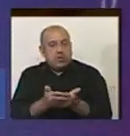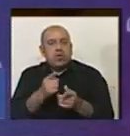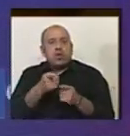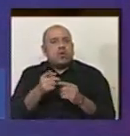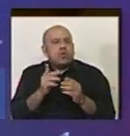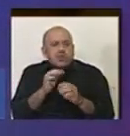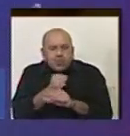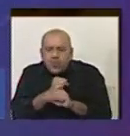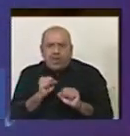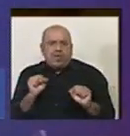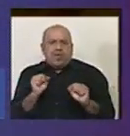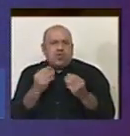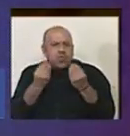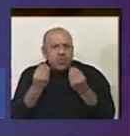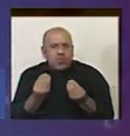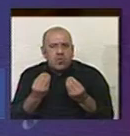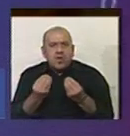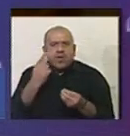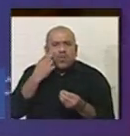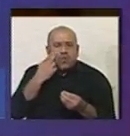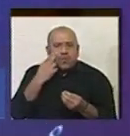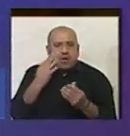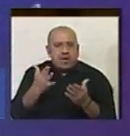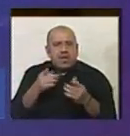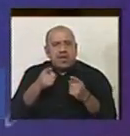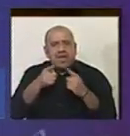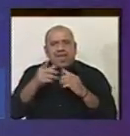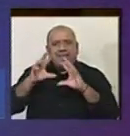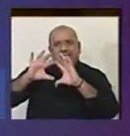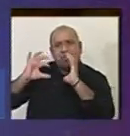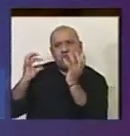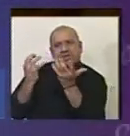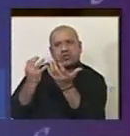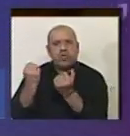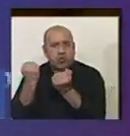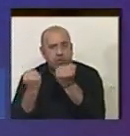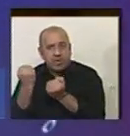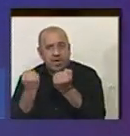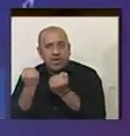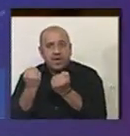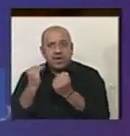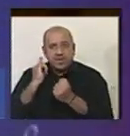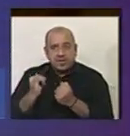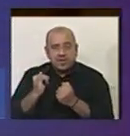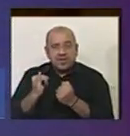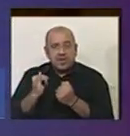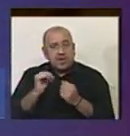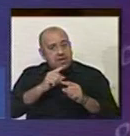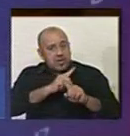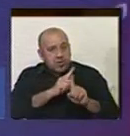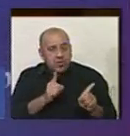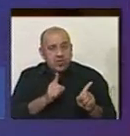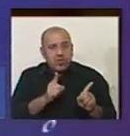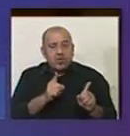puede ser que el problema sea entre la globalización sin control y una versión absolutamente